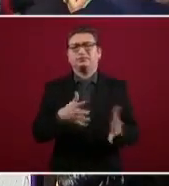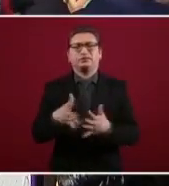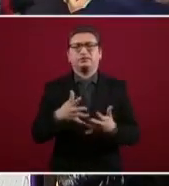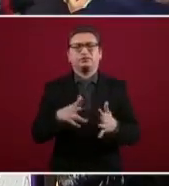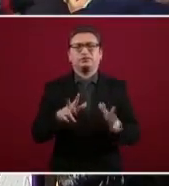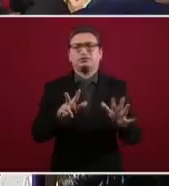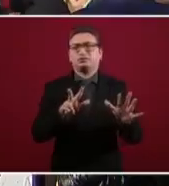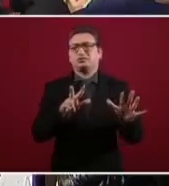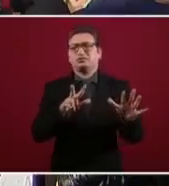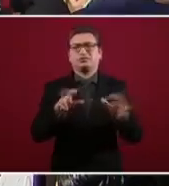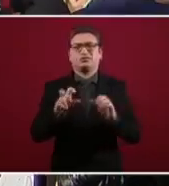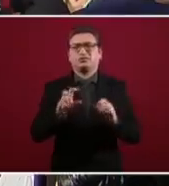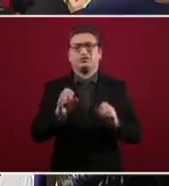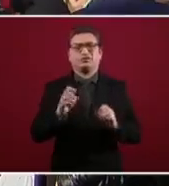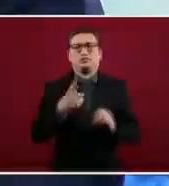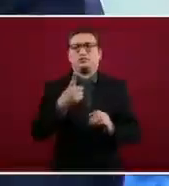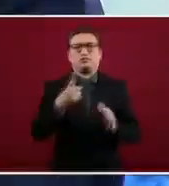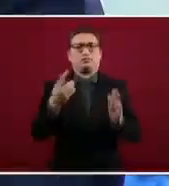800.000